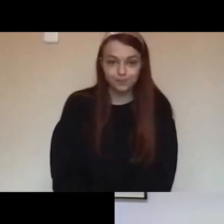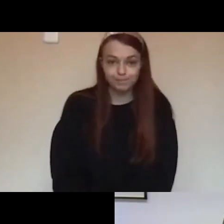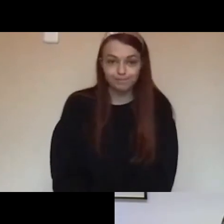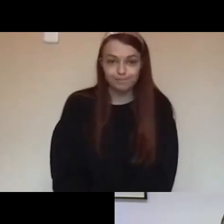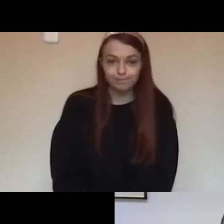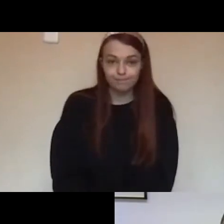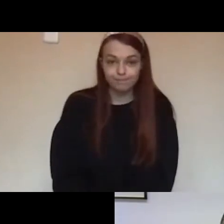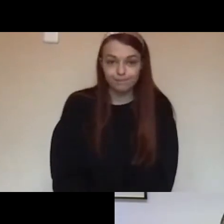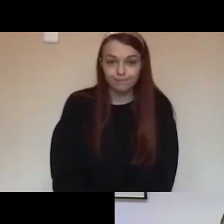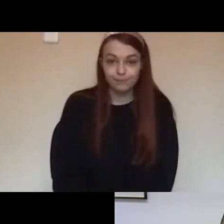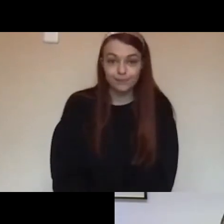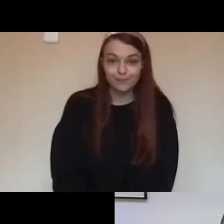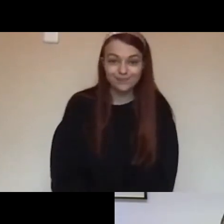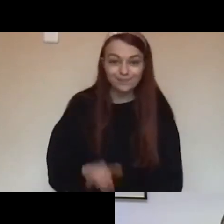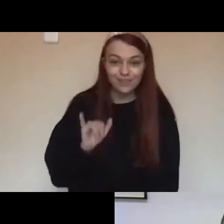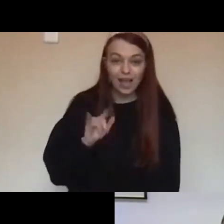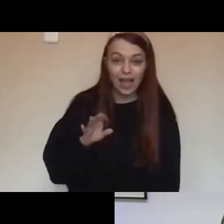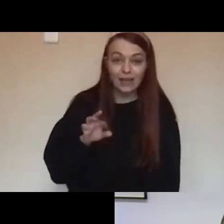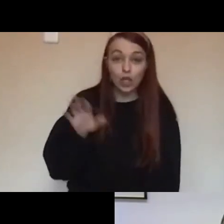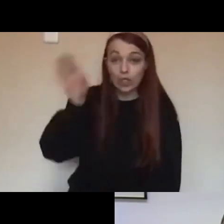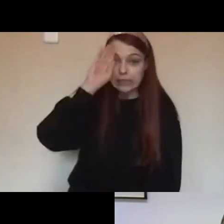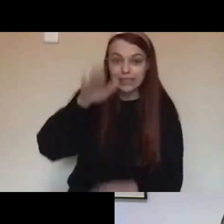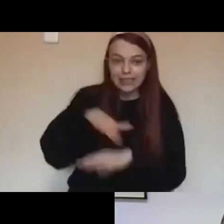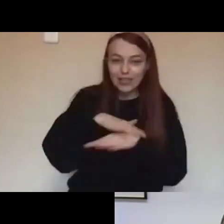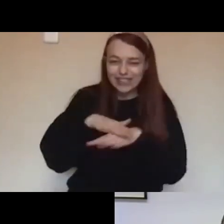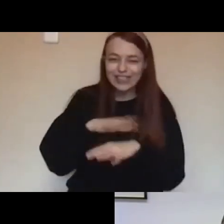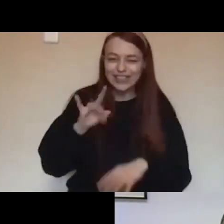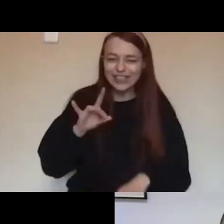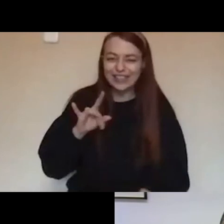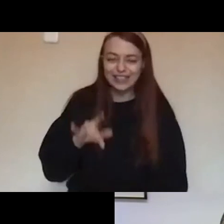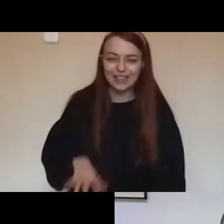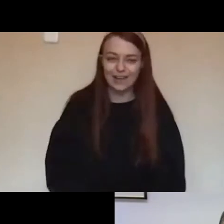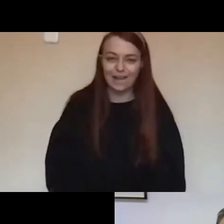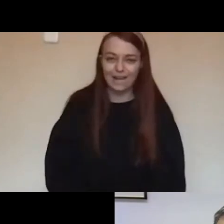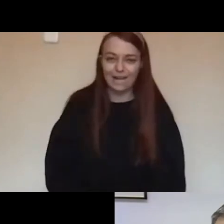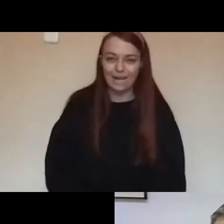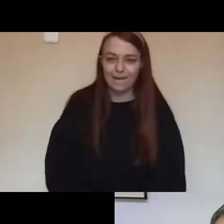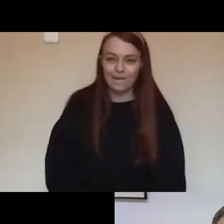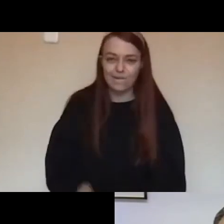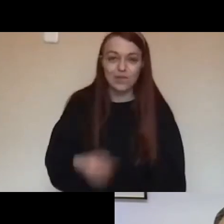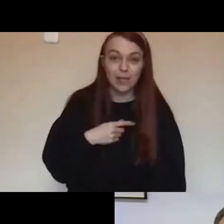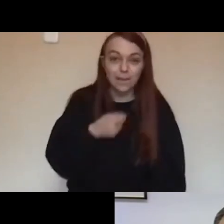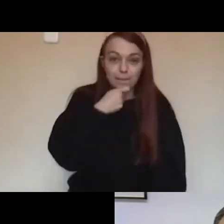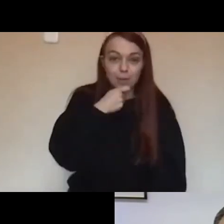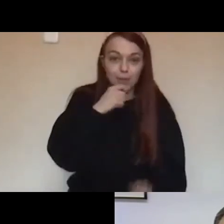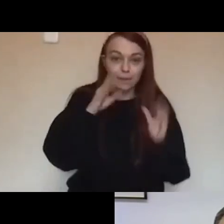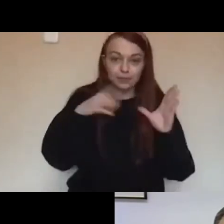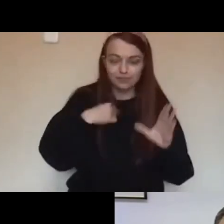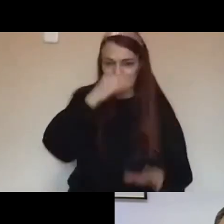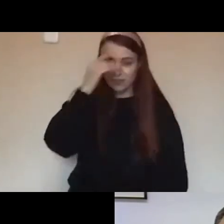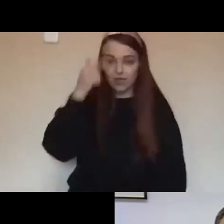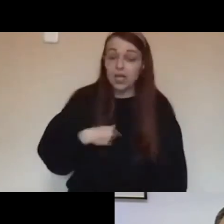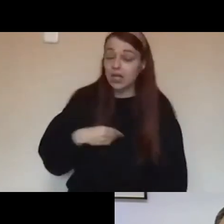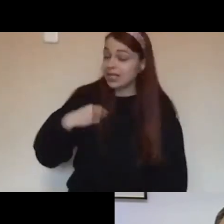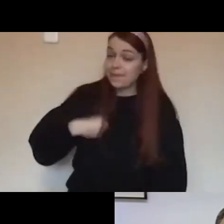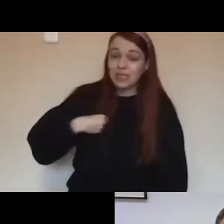Ivor? Hello, sorry, yes, I forgot to switch on. Sí, perdón, olvidé abrir el micrófono. Sí, solo voy a repetir lo